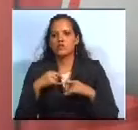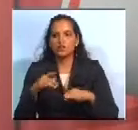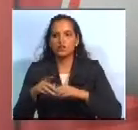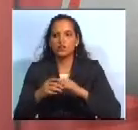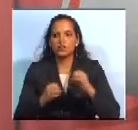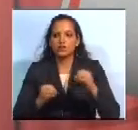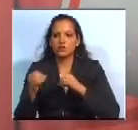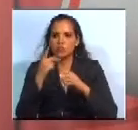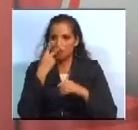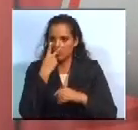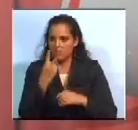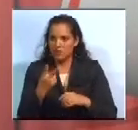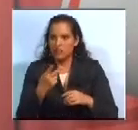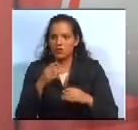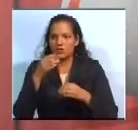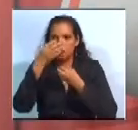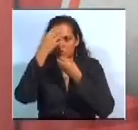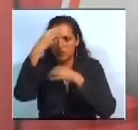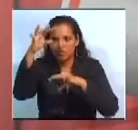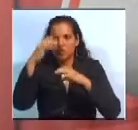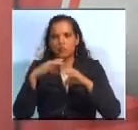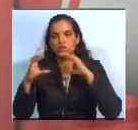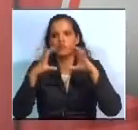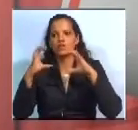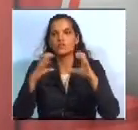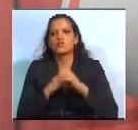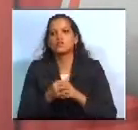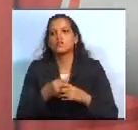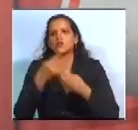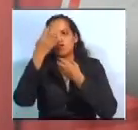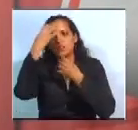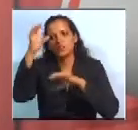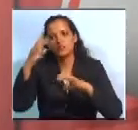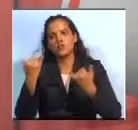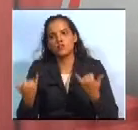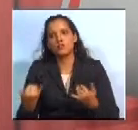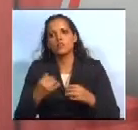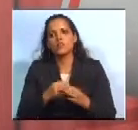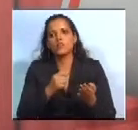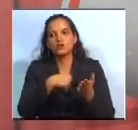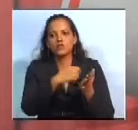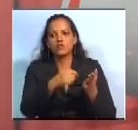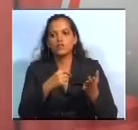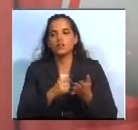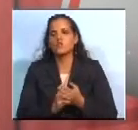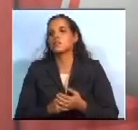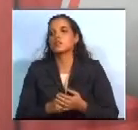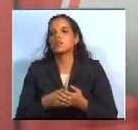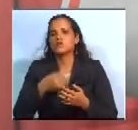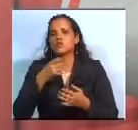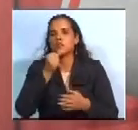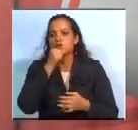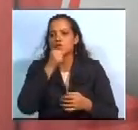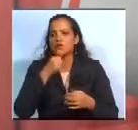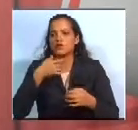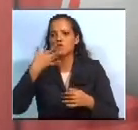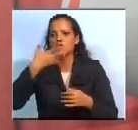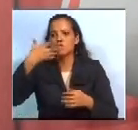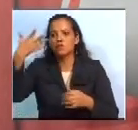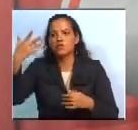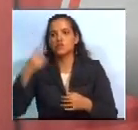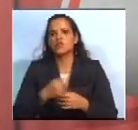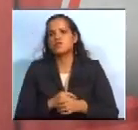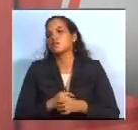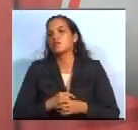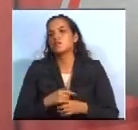La Superintendencia de la Información y Comunicación informó hoy que están abiertas las inscripciones para los artistas que serán parte del